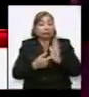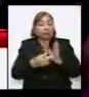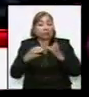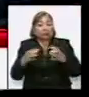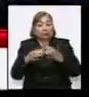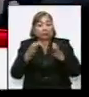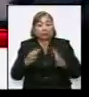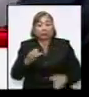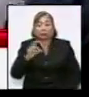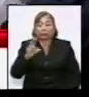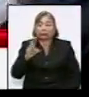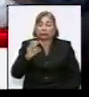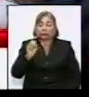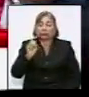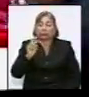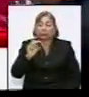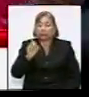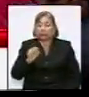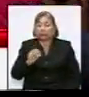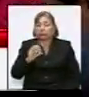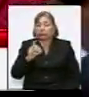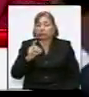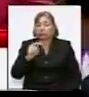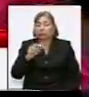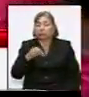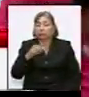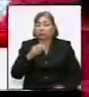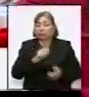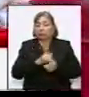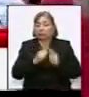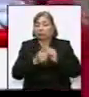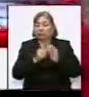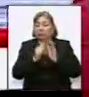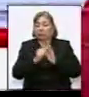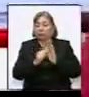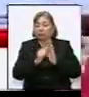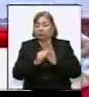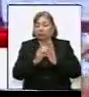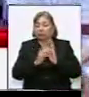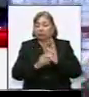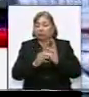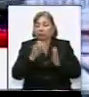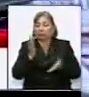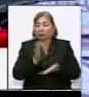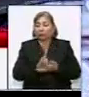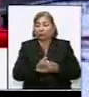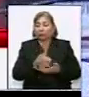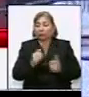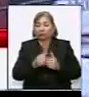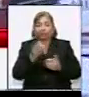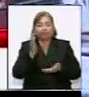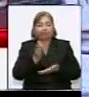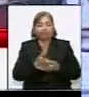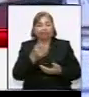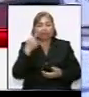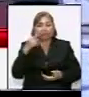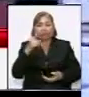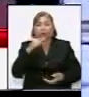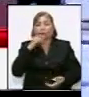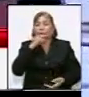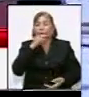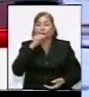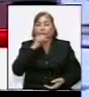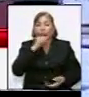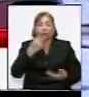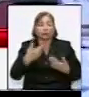segundo tapia y muestro figueroa buscan modificar el código penal en el delito de lesiones graves y frígidas a una mujer en su